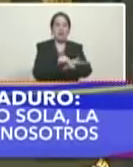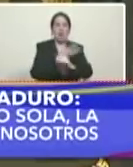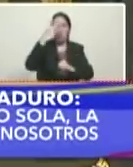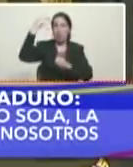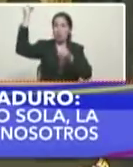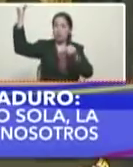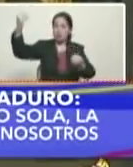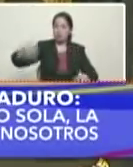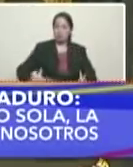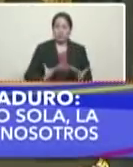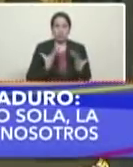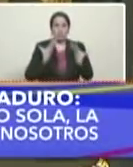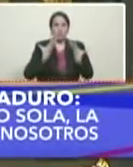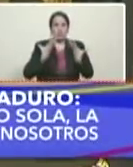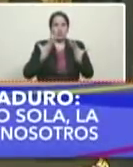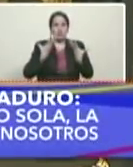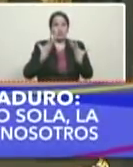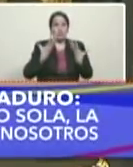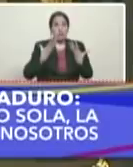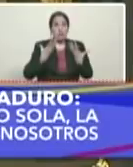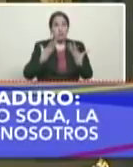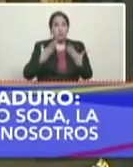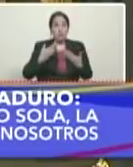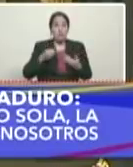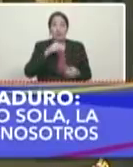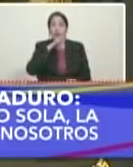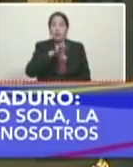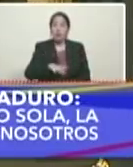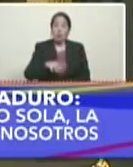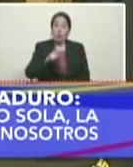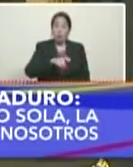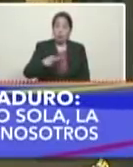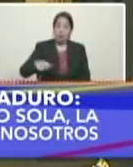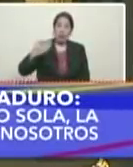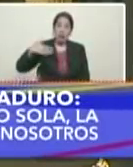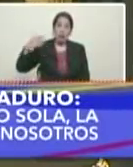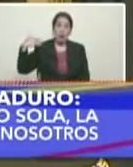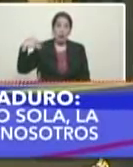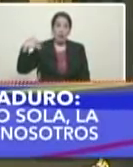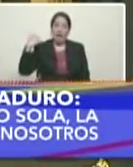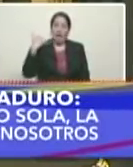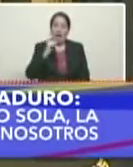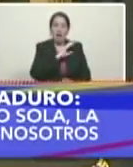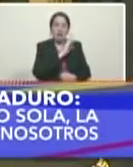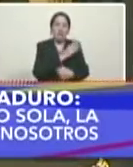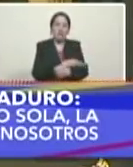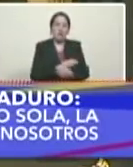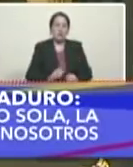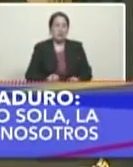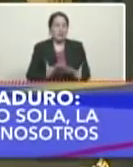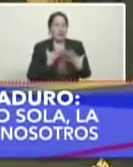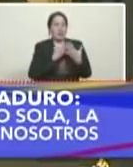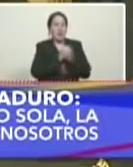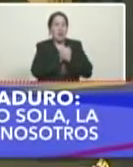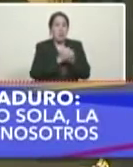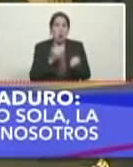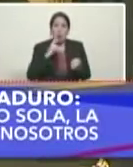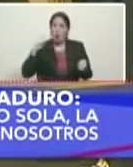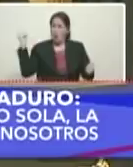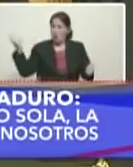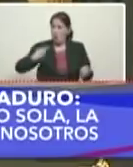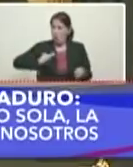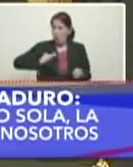llevamos la fuerza de nuestros antepasados llevamos la fuerza del amor frente al odio de ellos